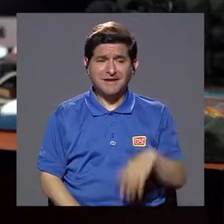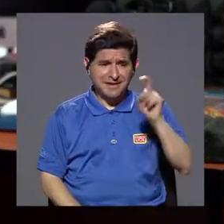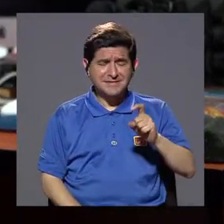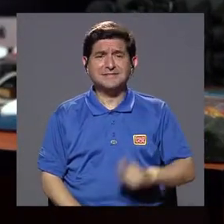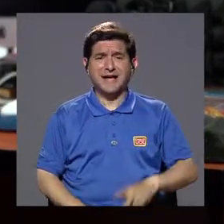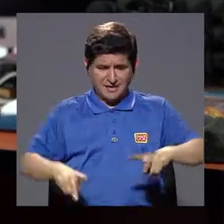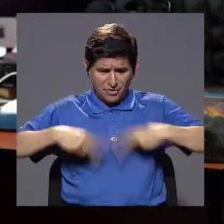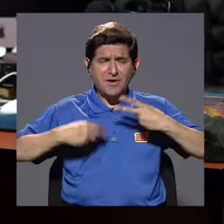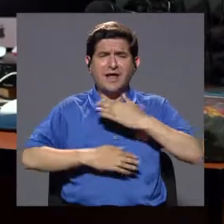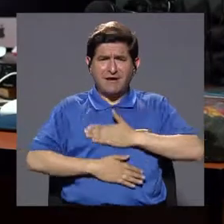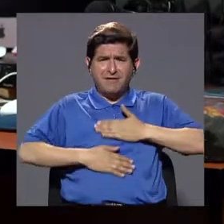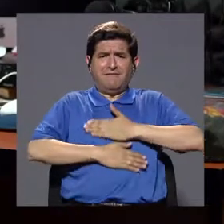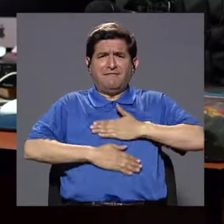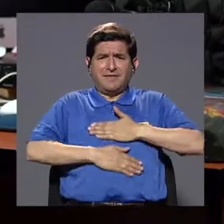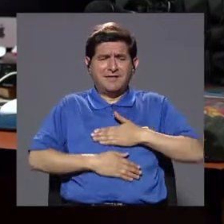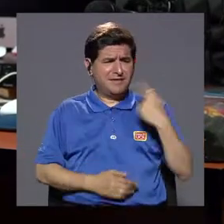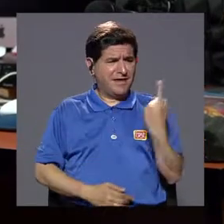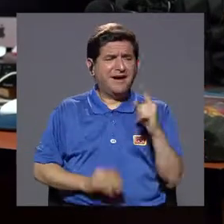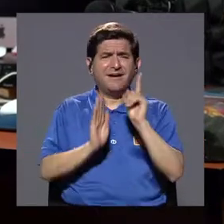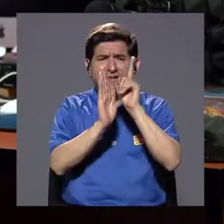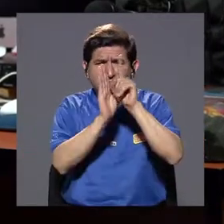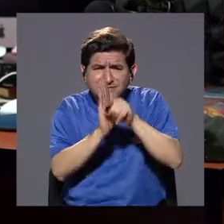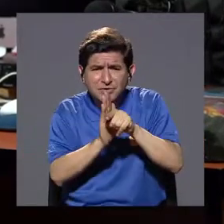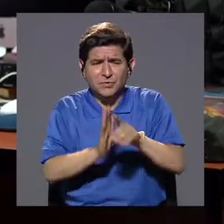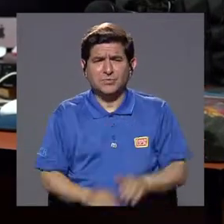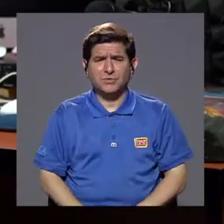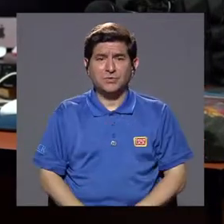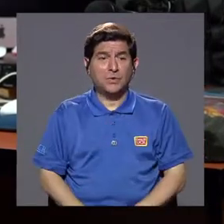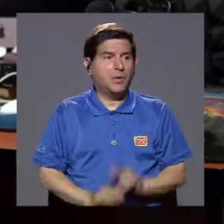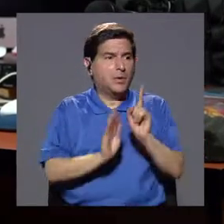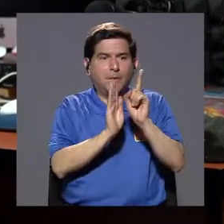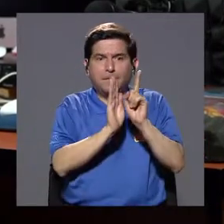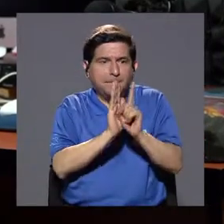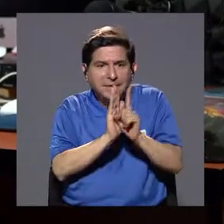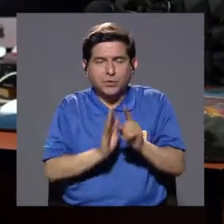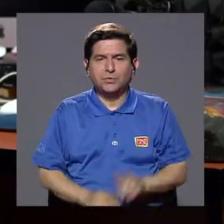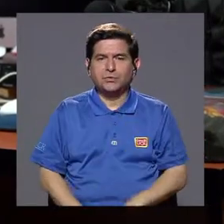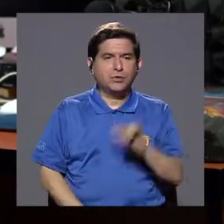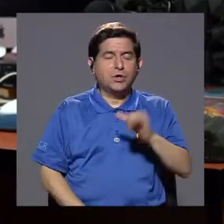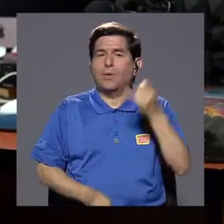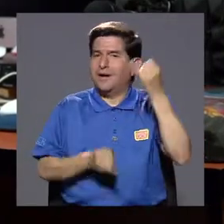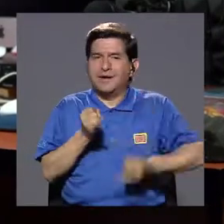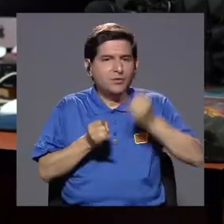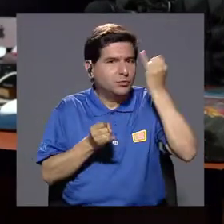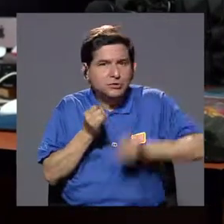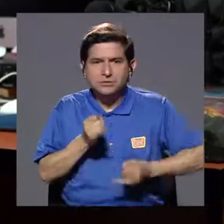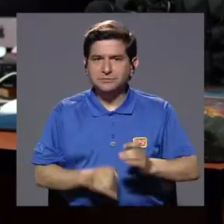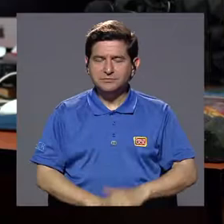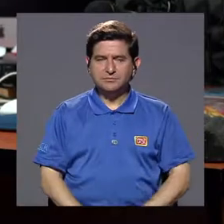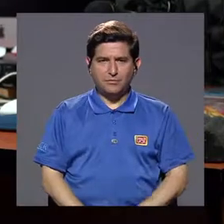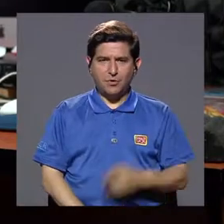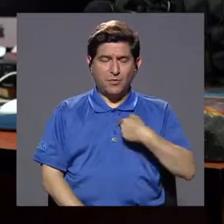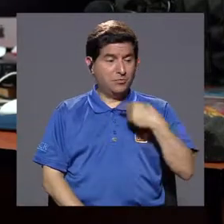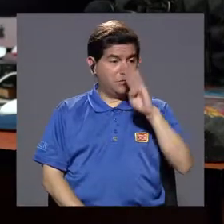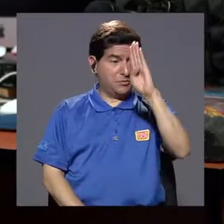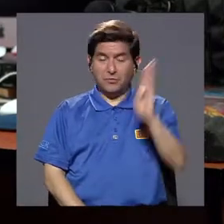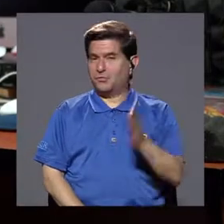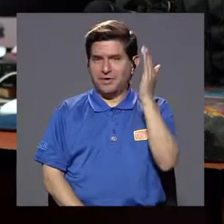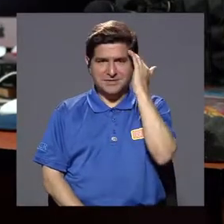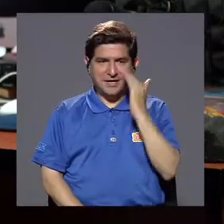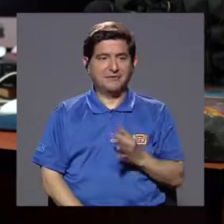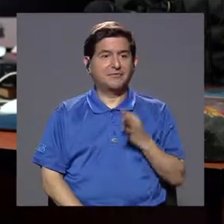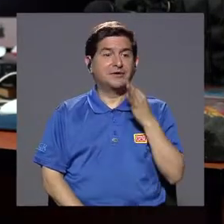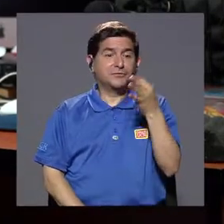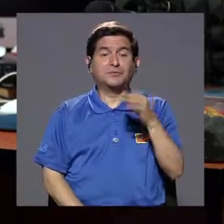hay que vivir la vida hay que vivir cada segundo cada minuto como si fuera el último porque uno nunca